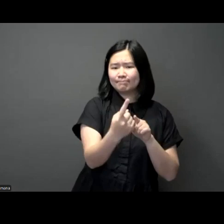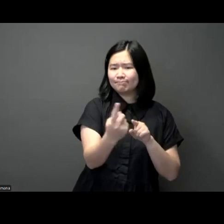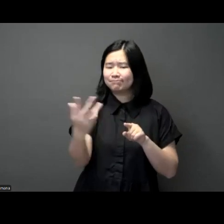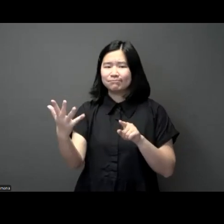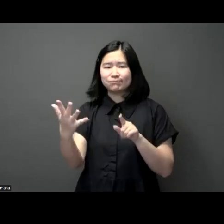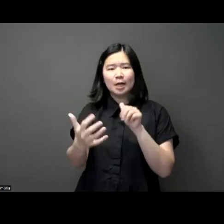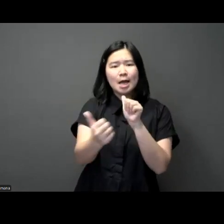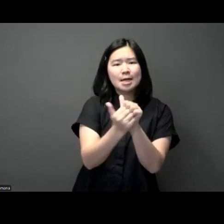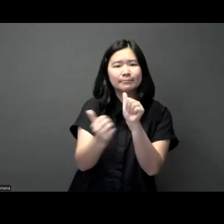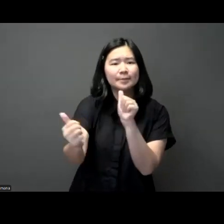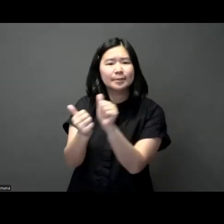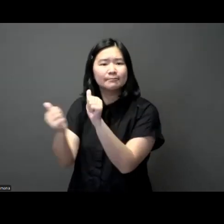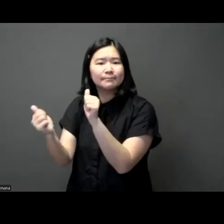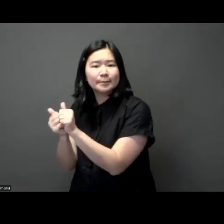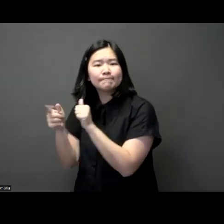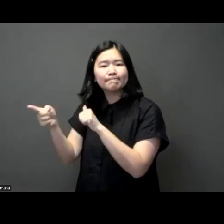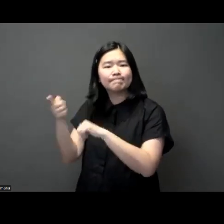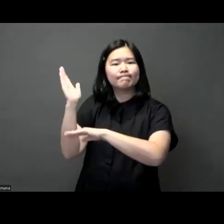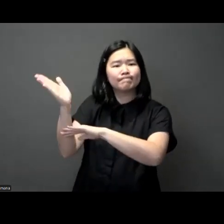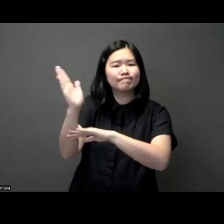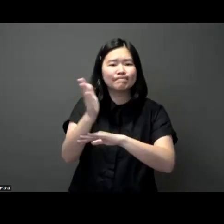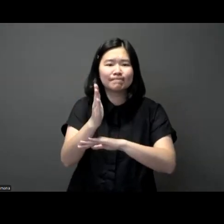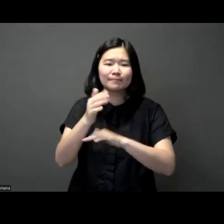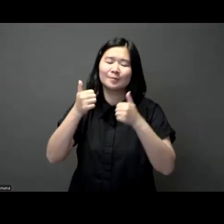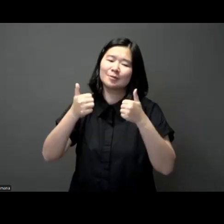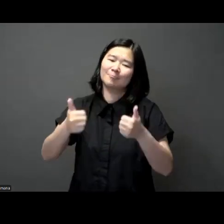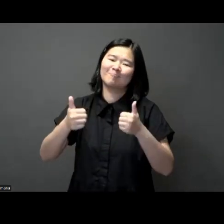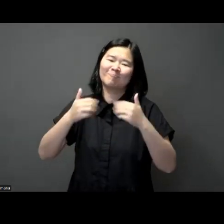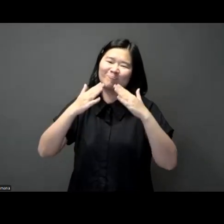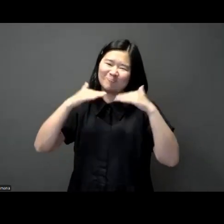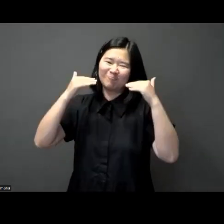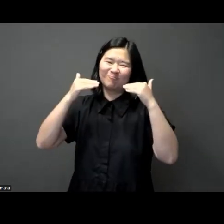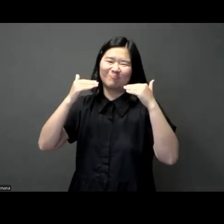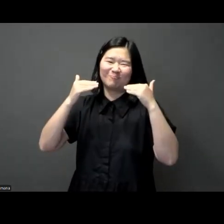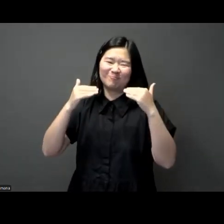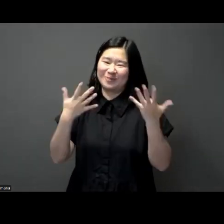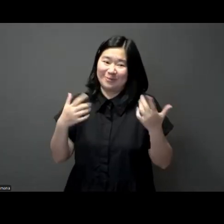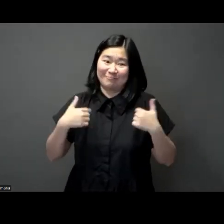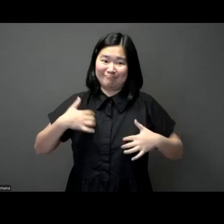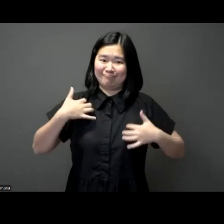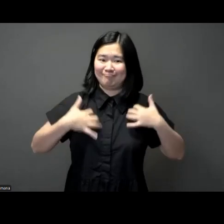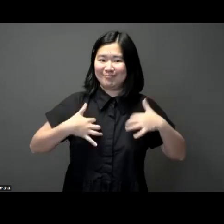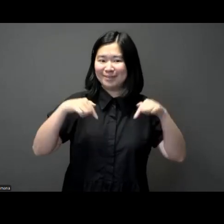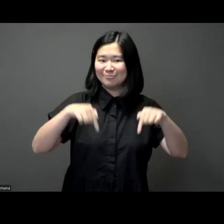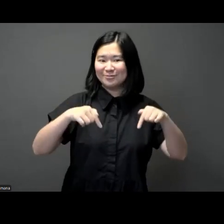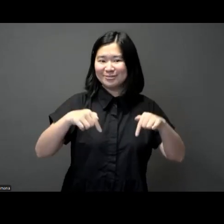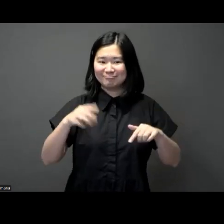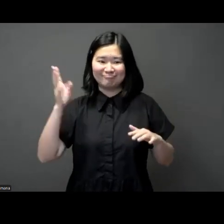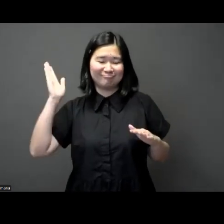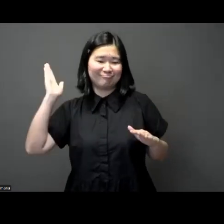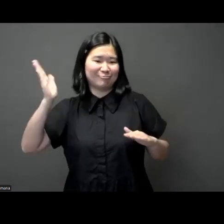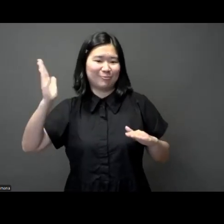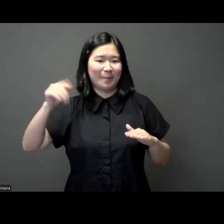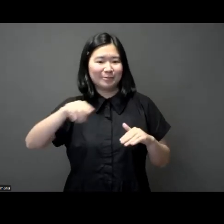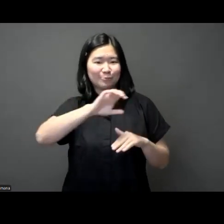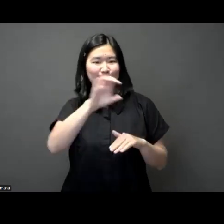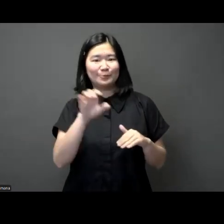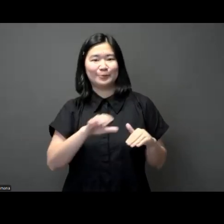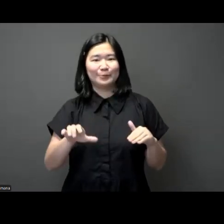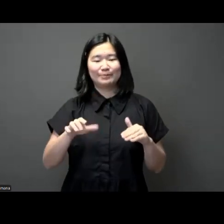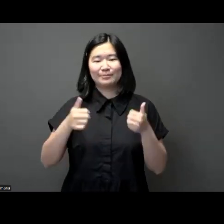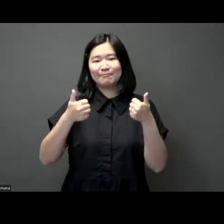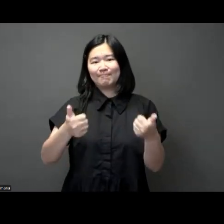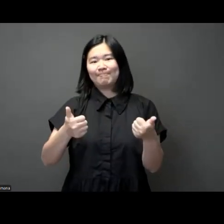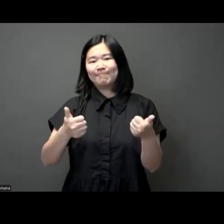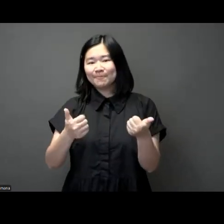algo muy estimulante. Estamos muy complacidos de estar aquí en este seminario tan interesante. Así que los esfuerzos de eliminación